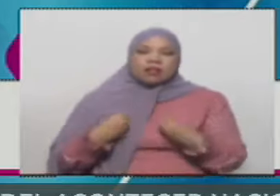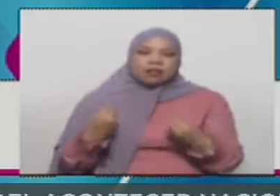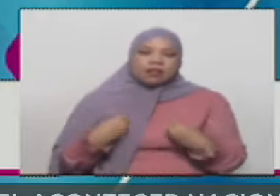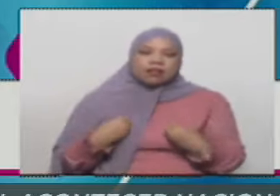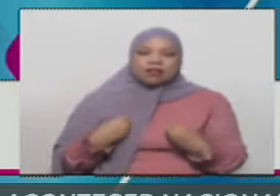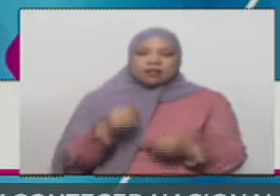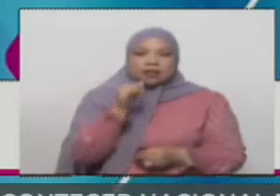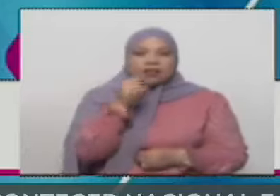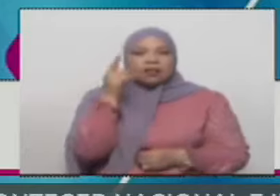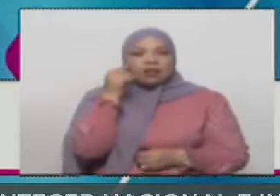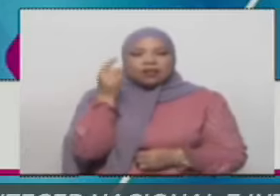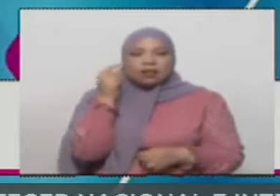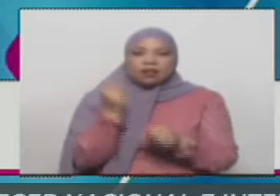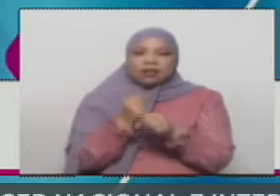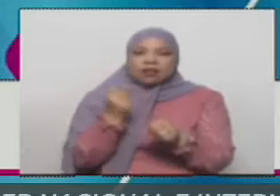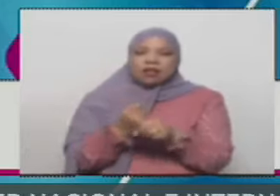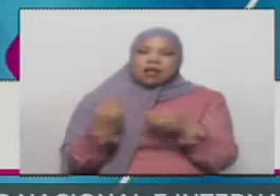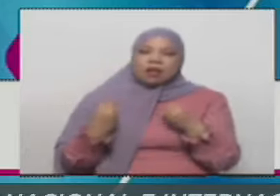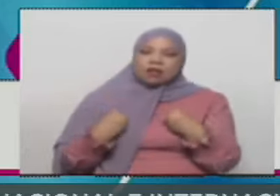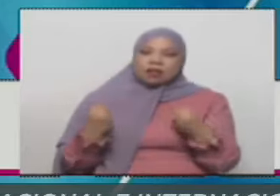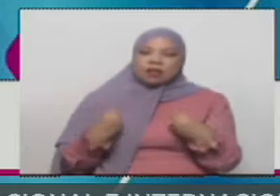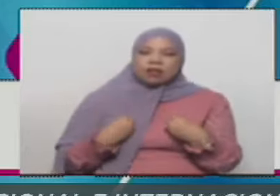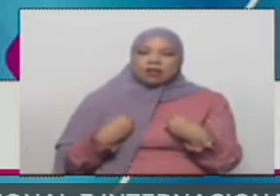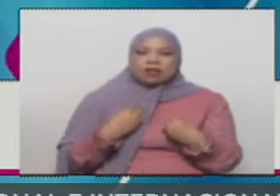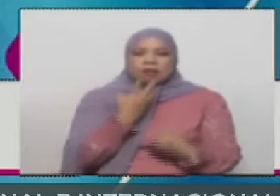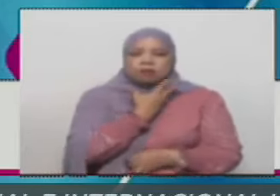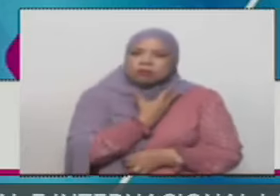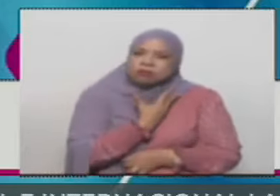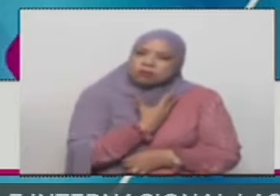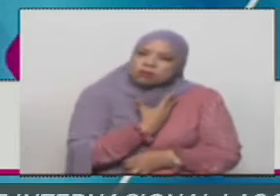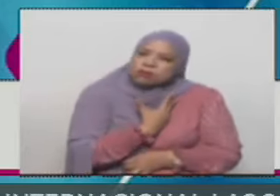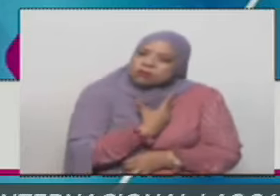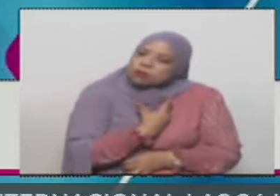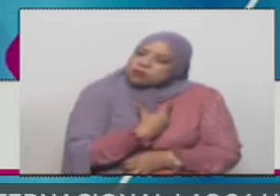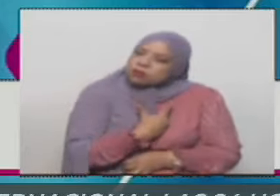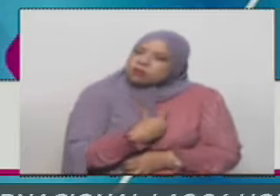esas tradiciones, sus vidas serían tristes, serían unas vidas